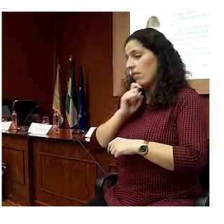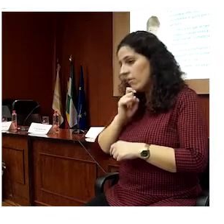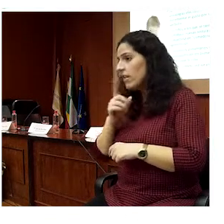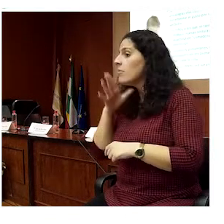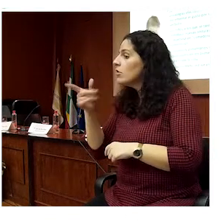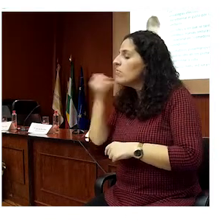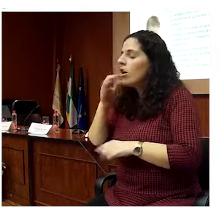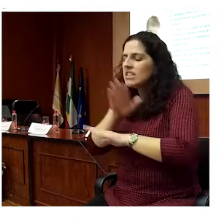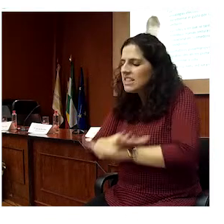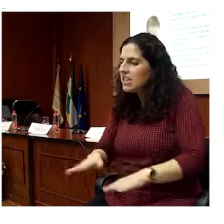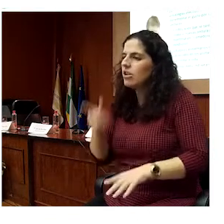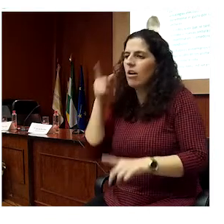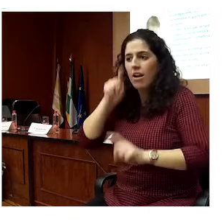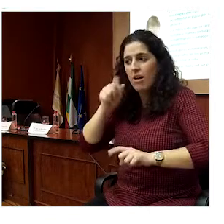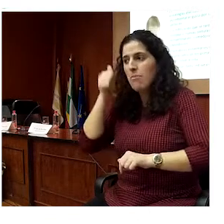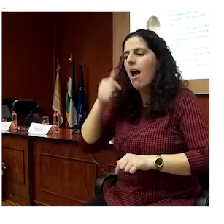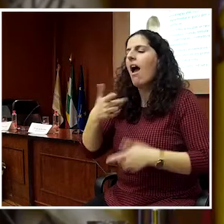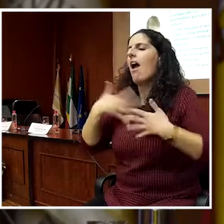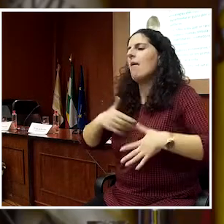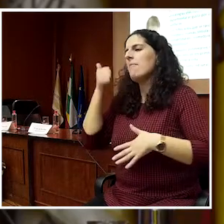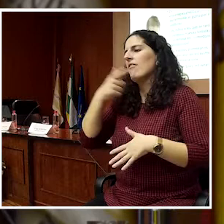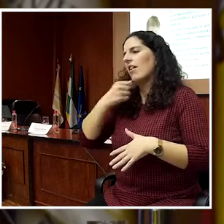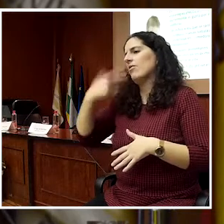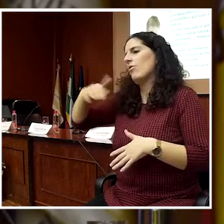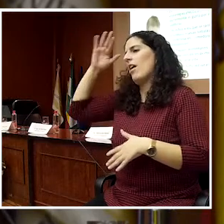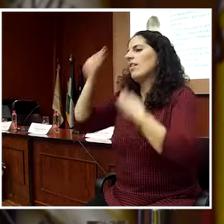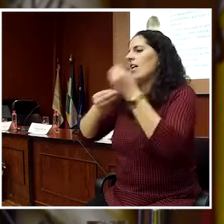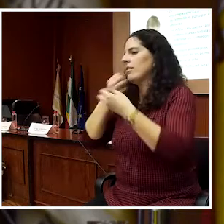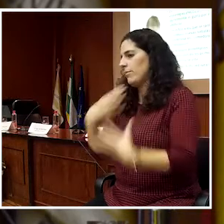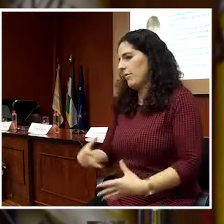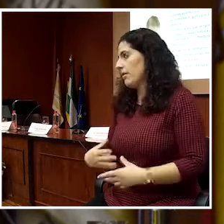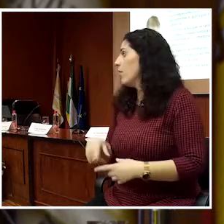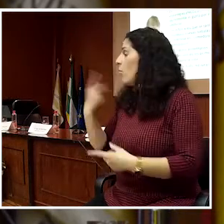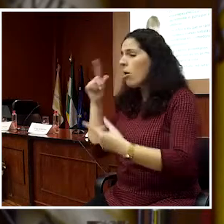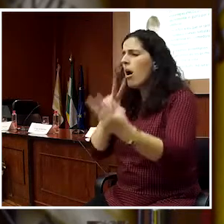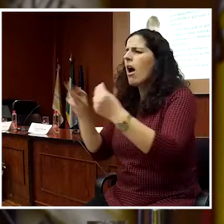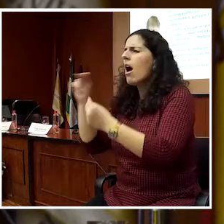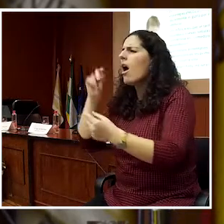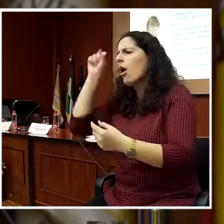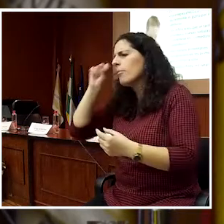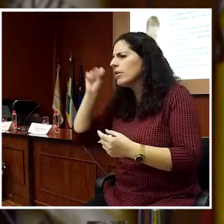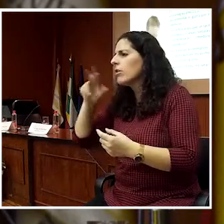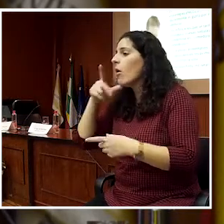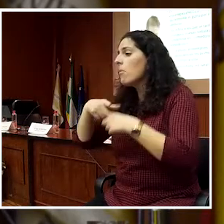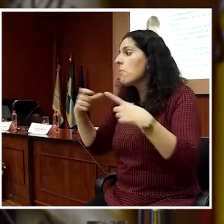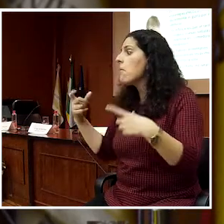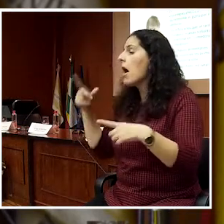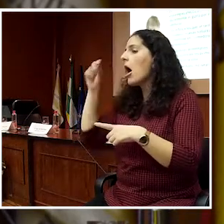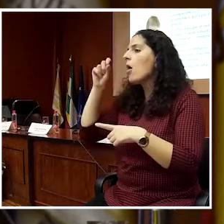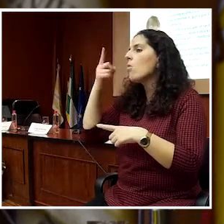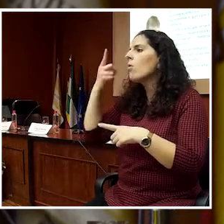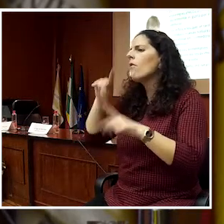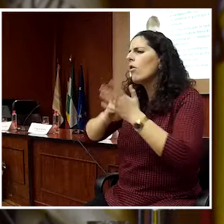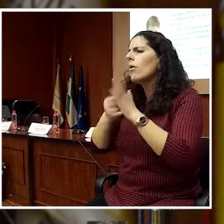difícil combatir la obesidad. Y también luego, si quieren, en la discusión podemos hablar un poco de una corriente nueva que hay ahora,